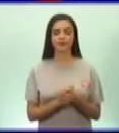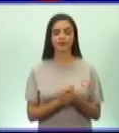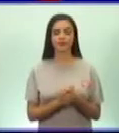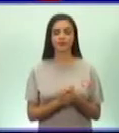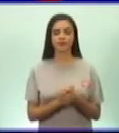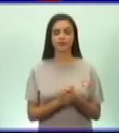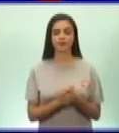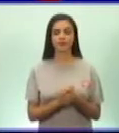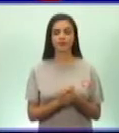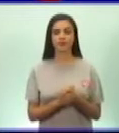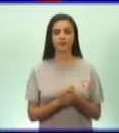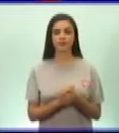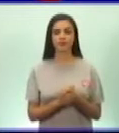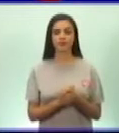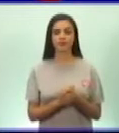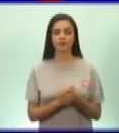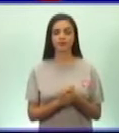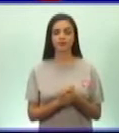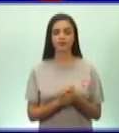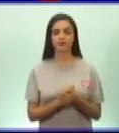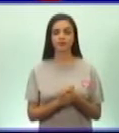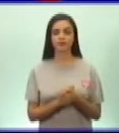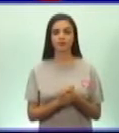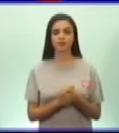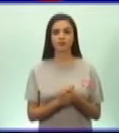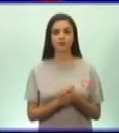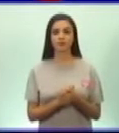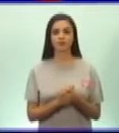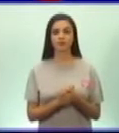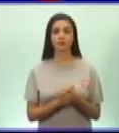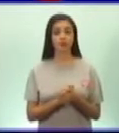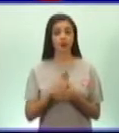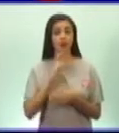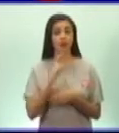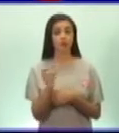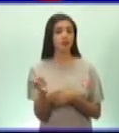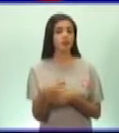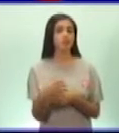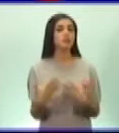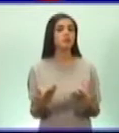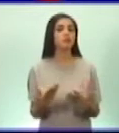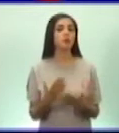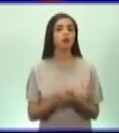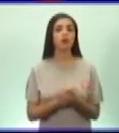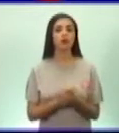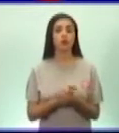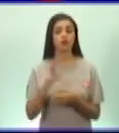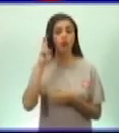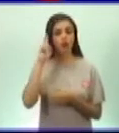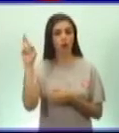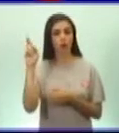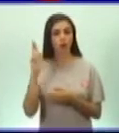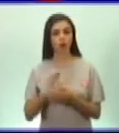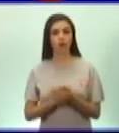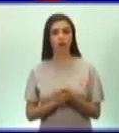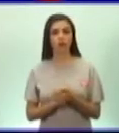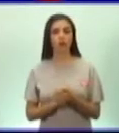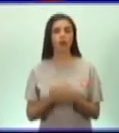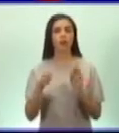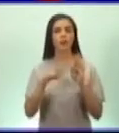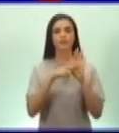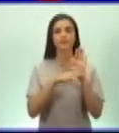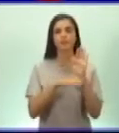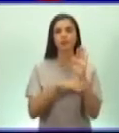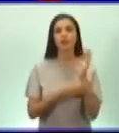interior de los vasos sanguíneos. Bueno, esta respuesta es falsa porque recuerden que una de las medidas